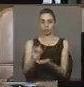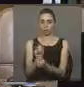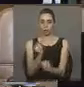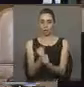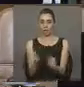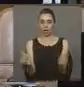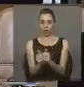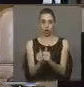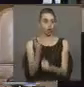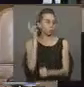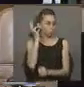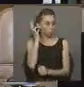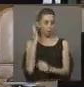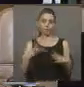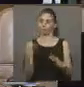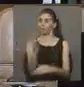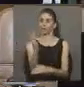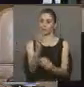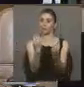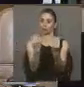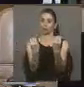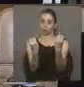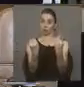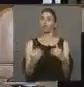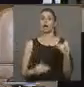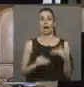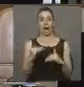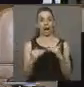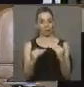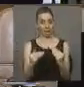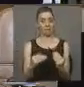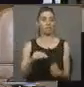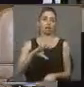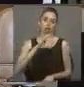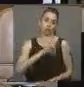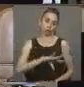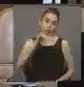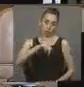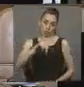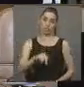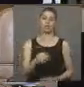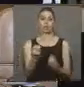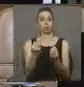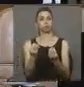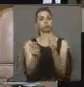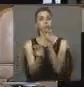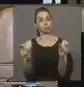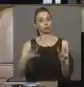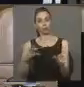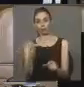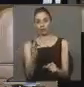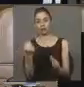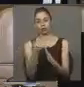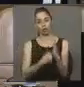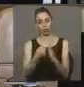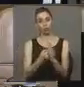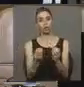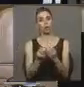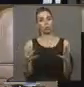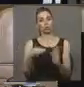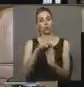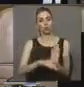mujer. Celebramos, por supuesto, aquello que se ha ido avanzando como nación, celebramos a aquellas personas que han dado esta lucha, que hay hartos programas